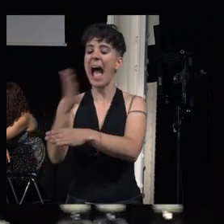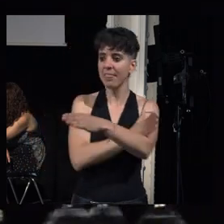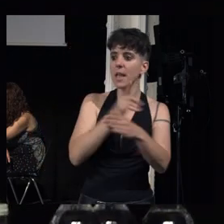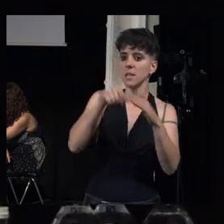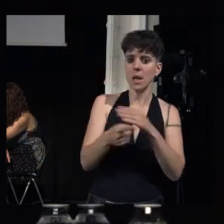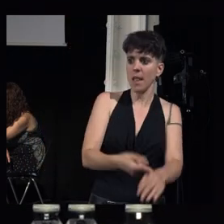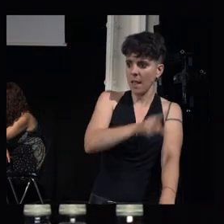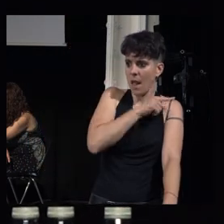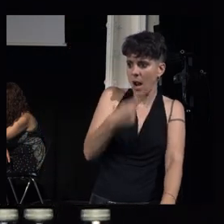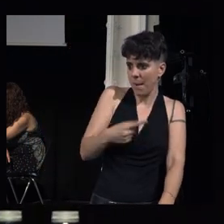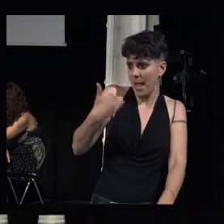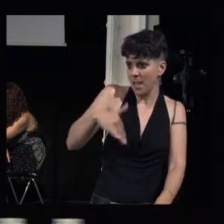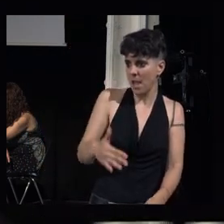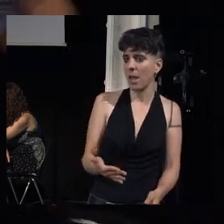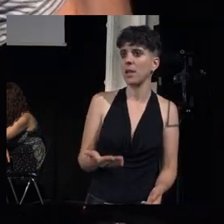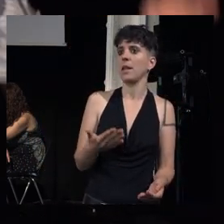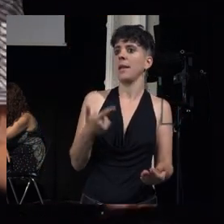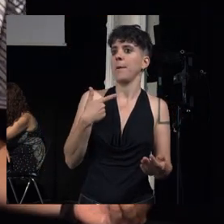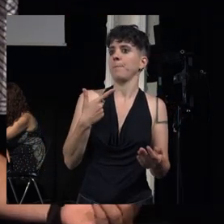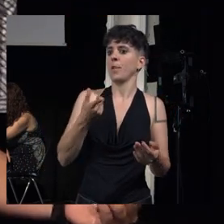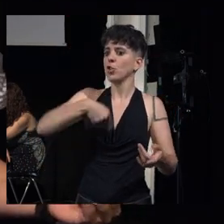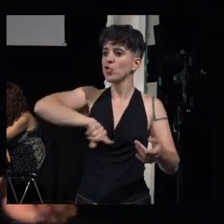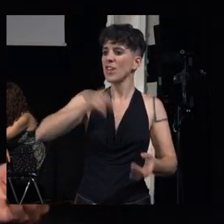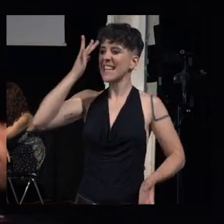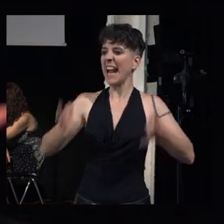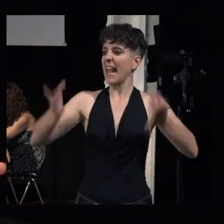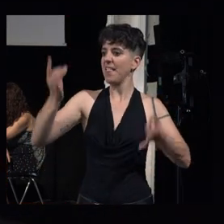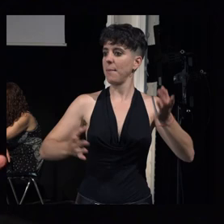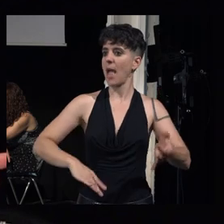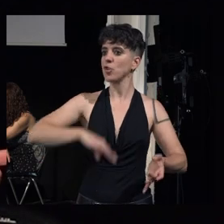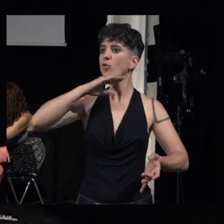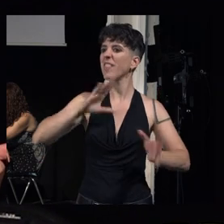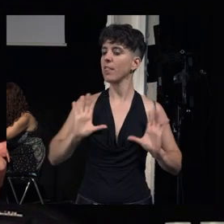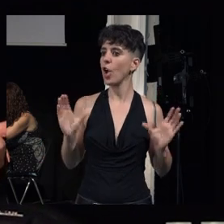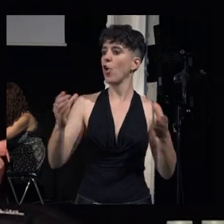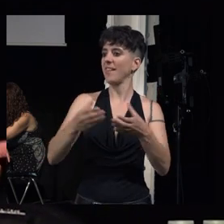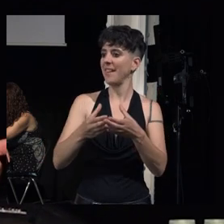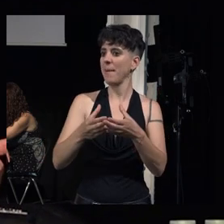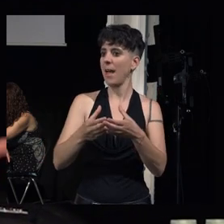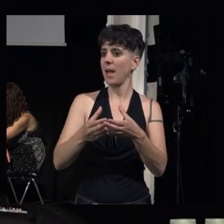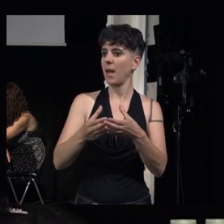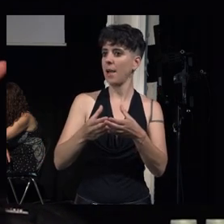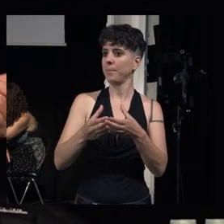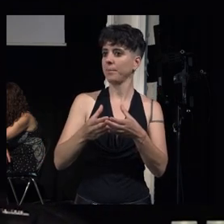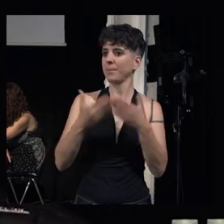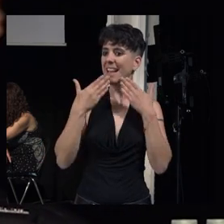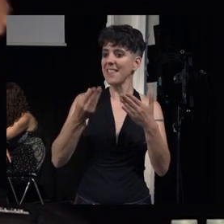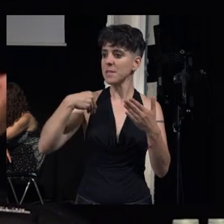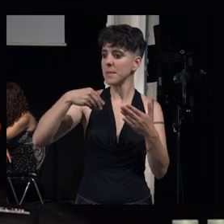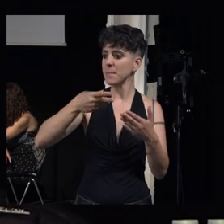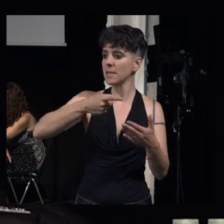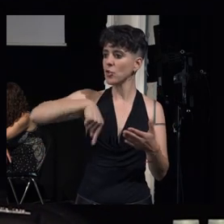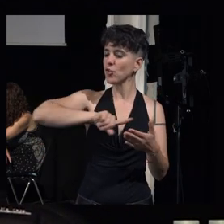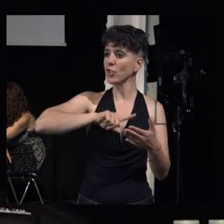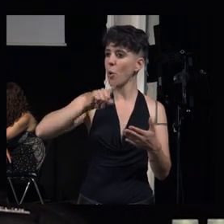previamente, ¿no?, y que quizás tenemos suficiente creatividad colectiva, ¿no?, como para que ya se nos ocurran